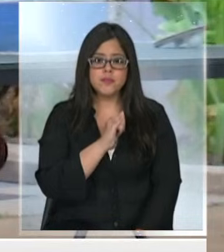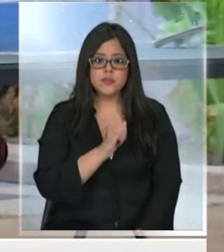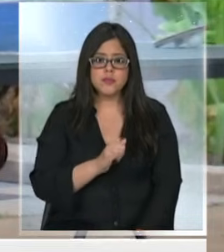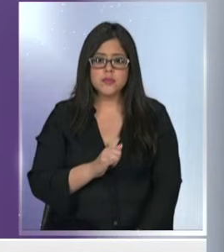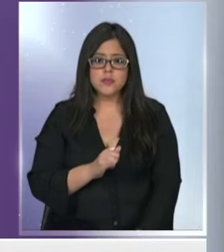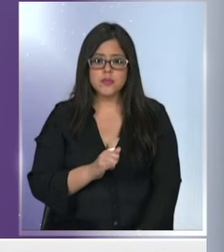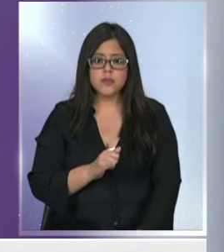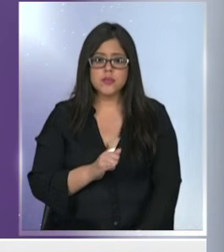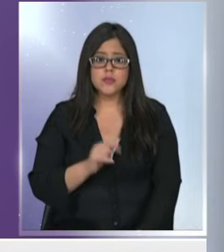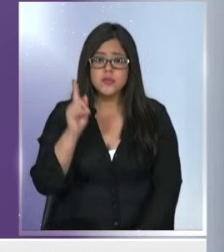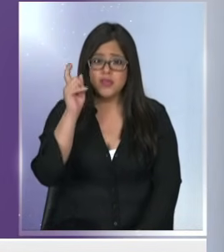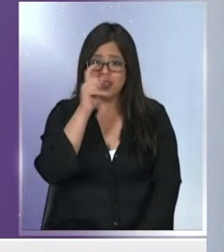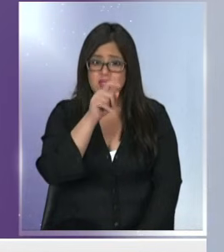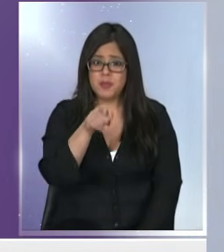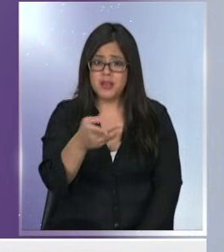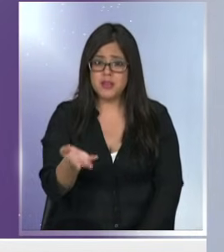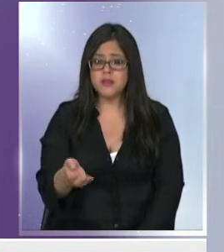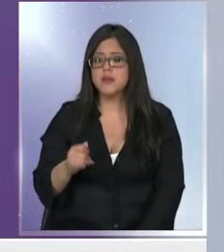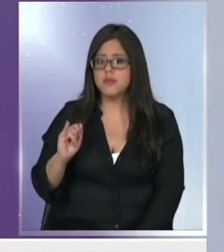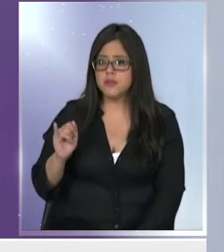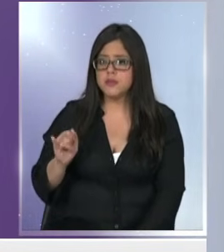¿Te cuesta la cosa?